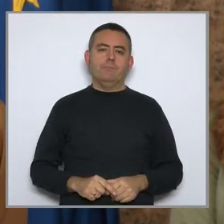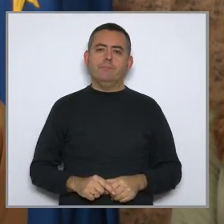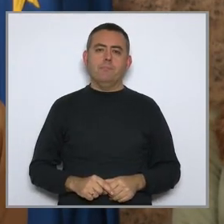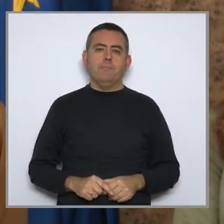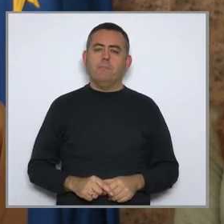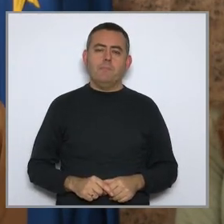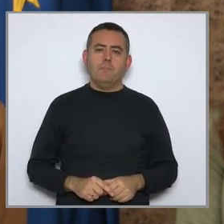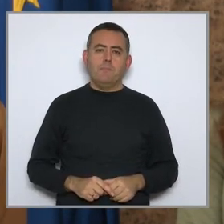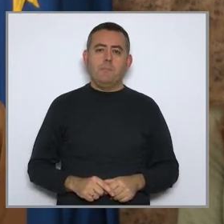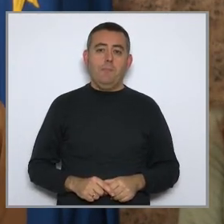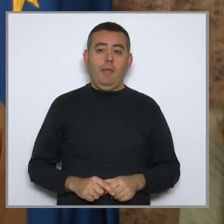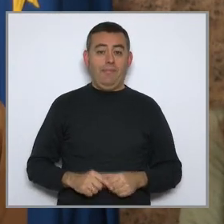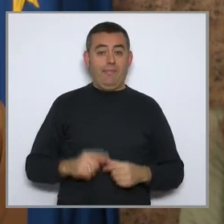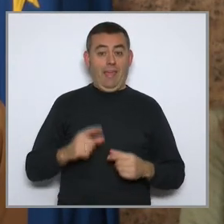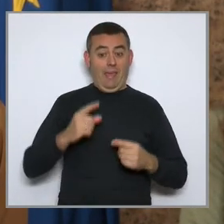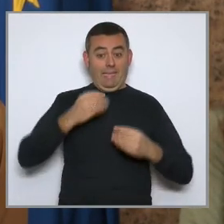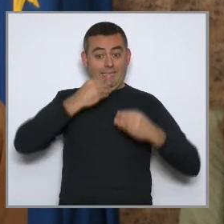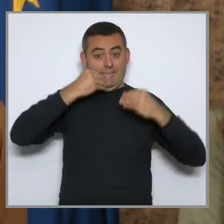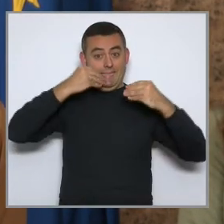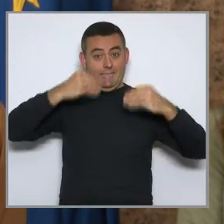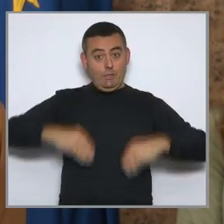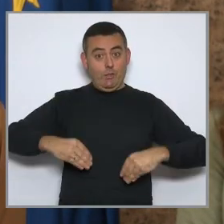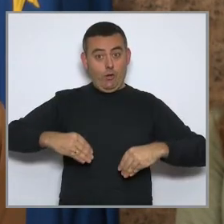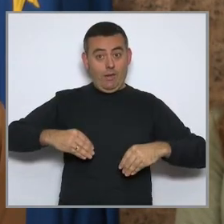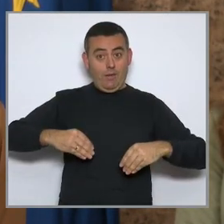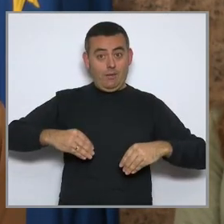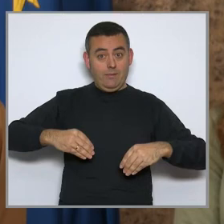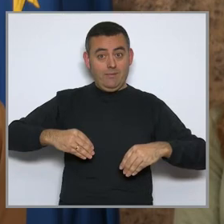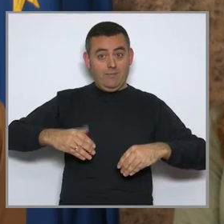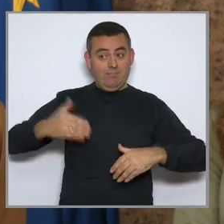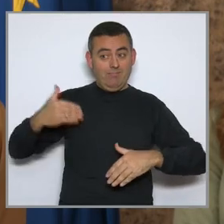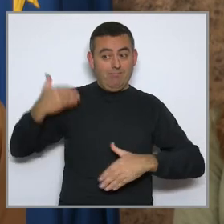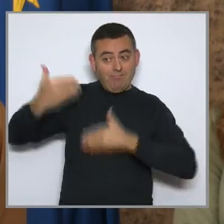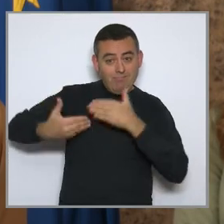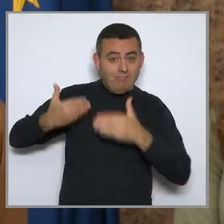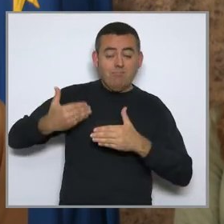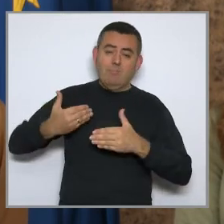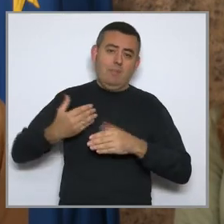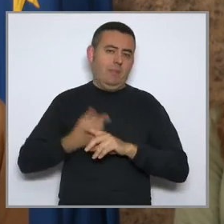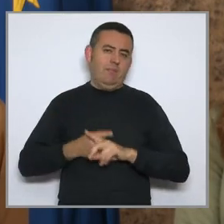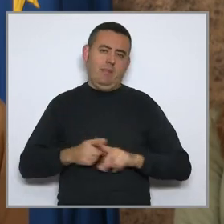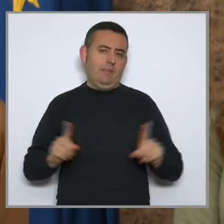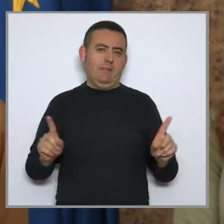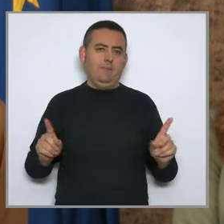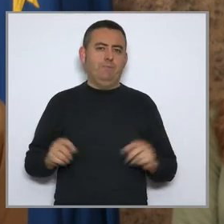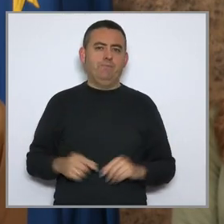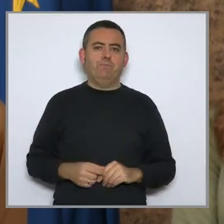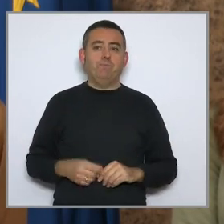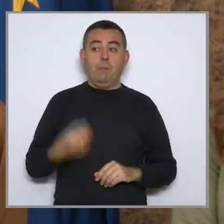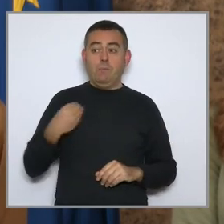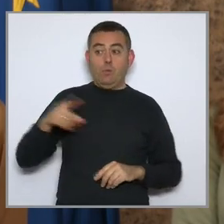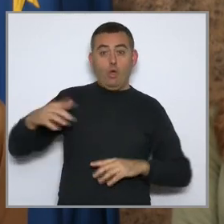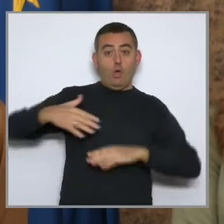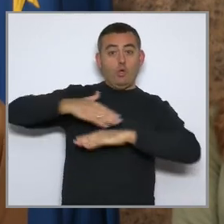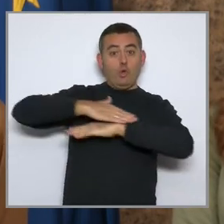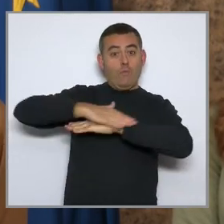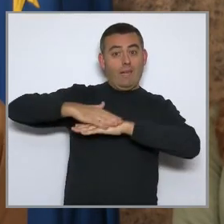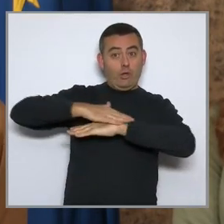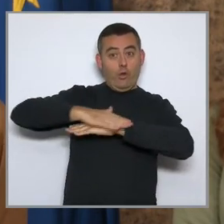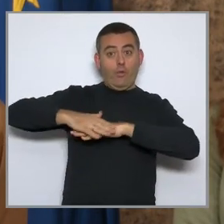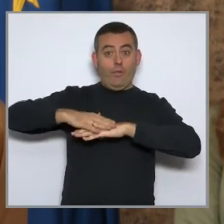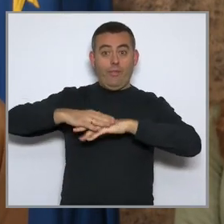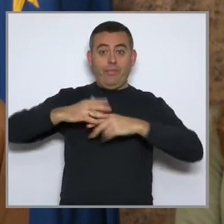precisamente con un gobierno profundamente ilegítimo que hurtó el gobierno